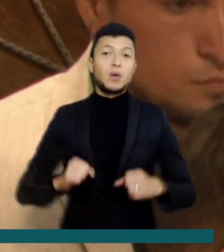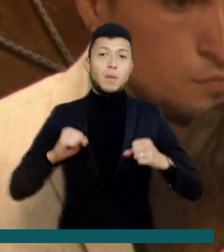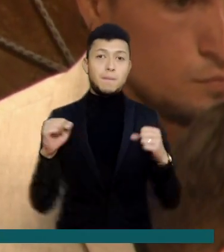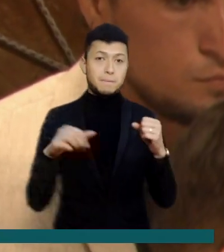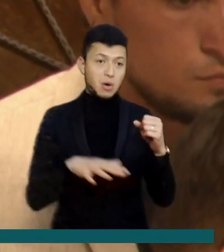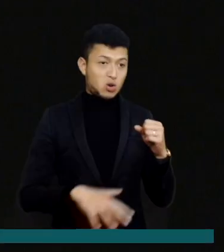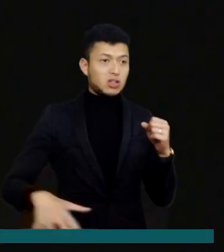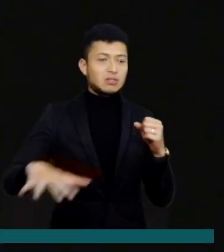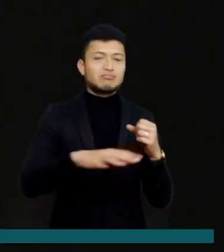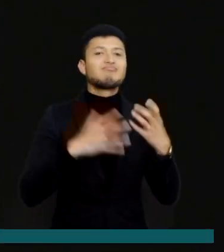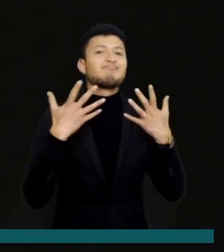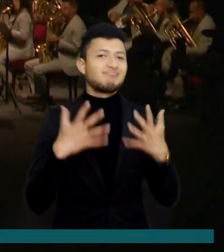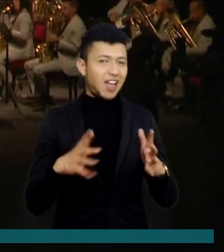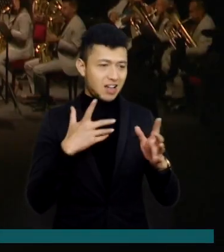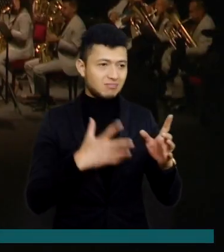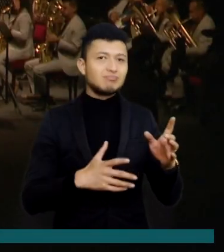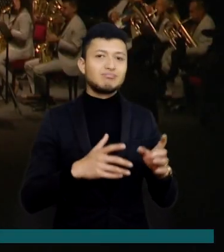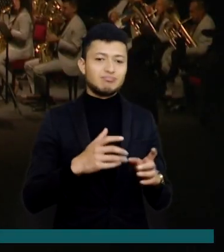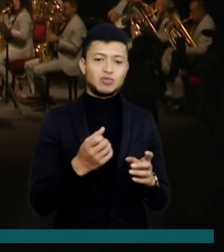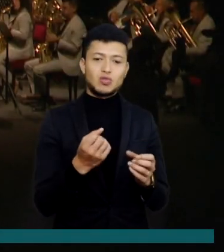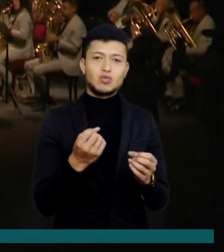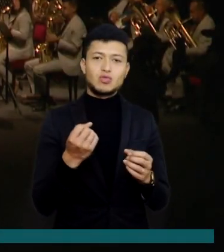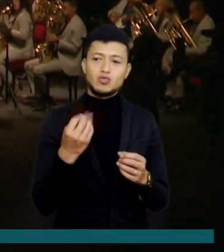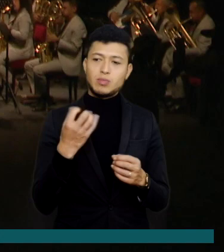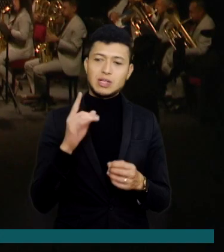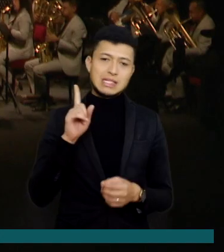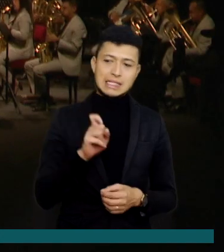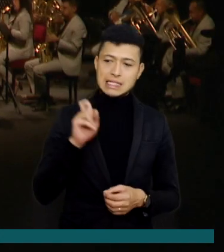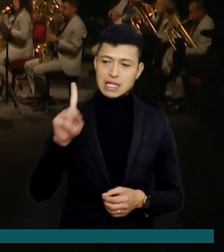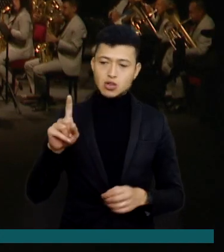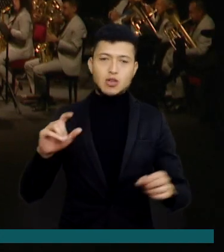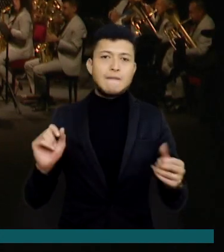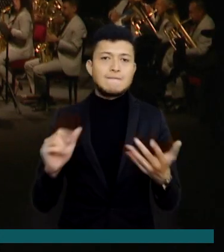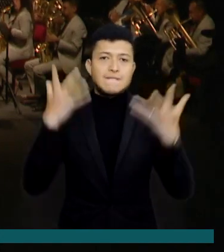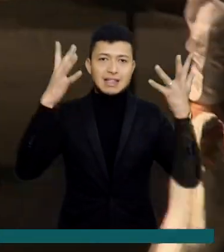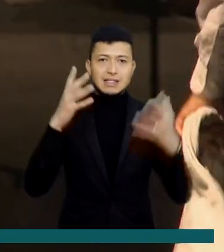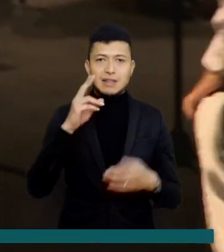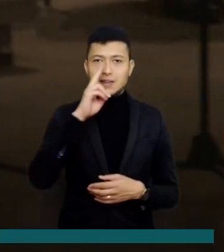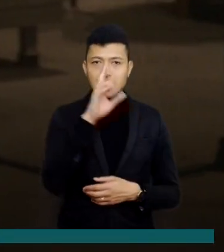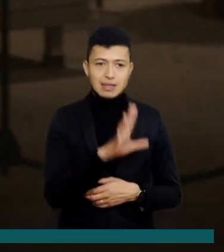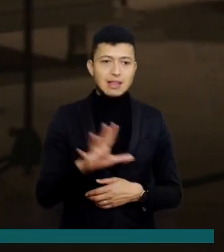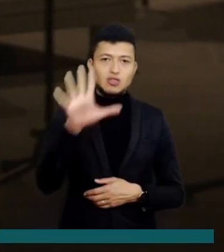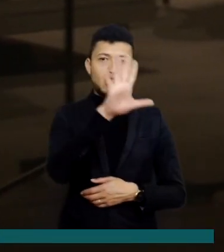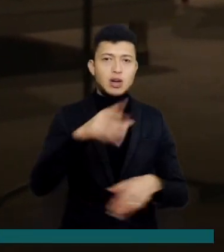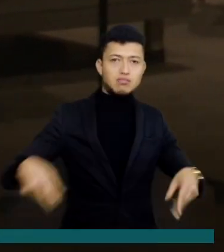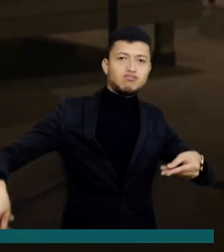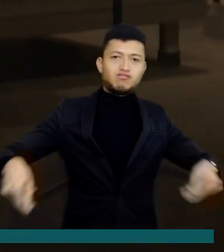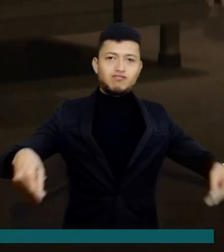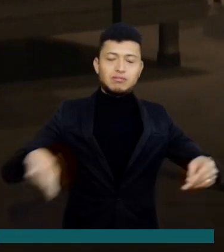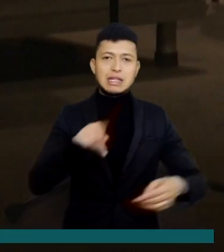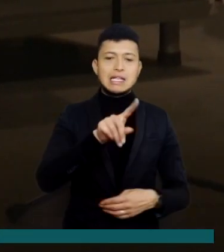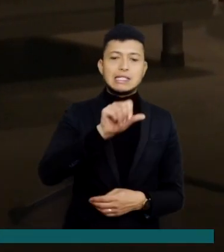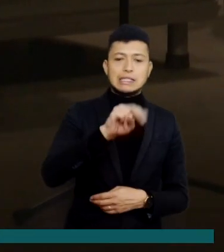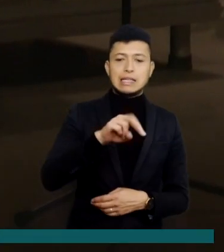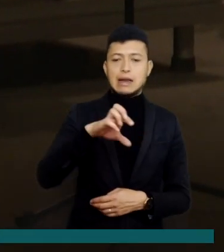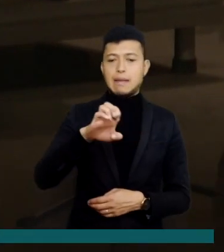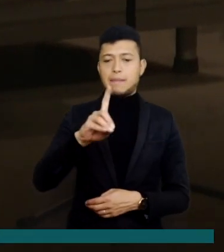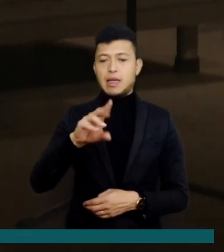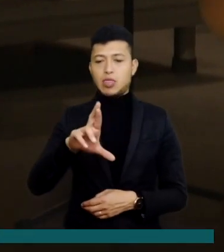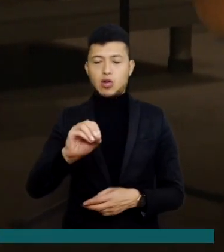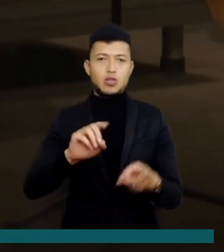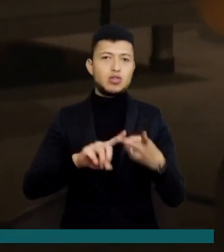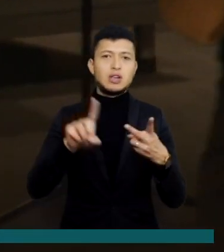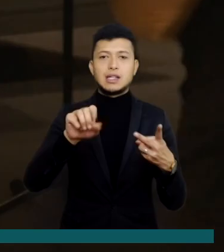En Bogotá ya se vive la edición número 61 del Festival Nacional del Bambuco San Pedro y San Pablo y la fiesta comenzó con la